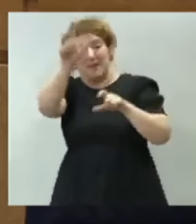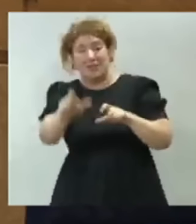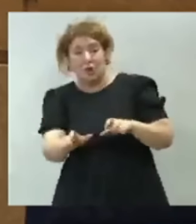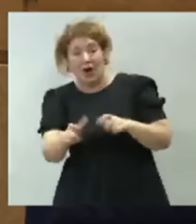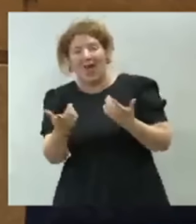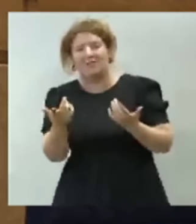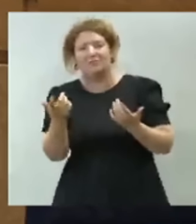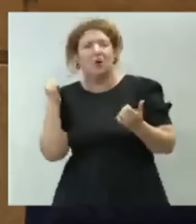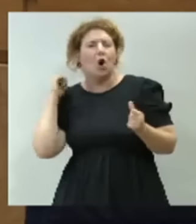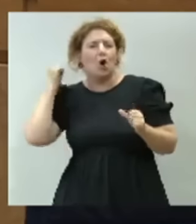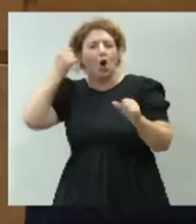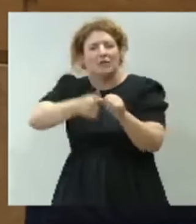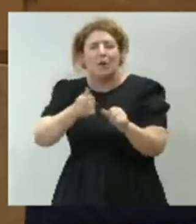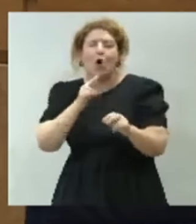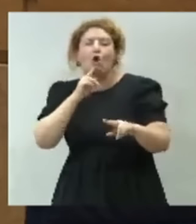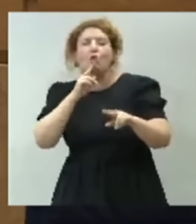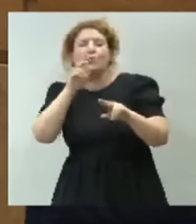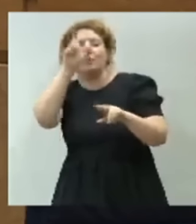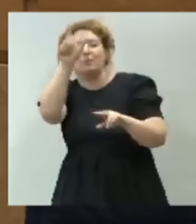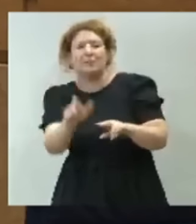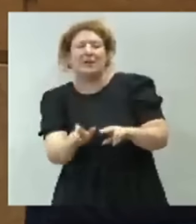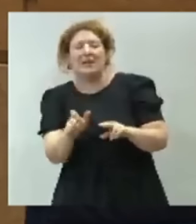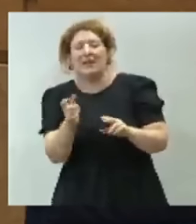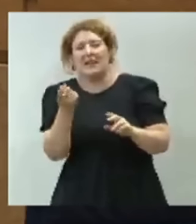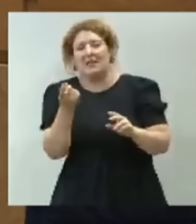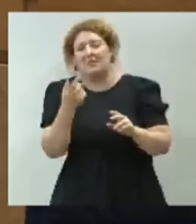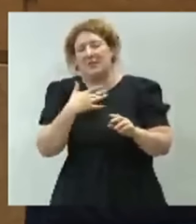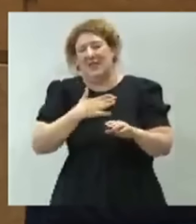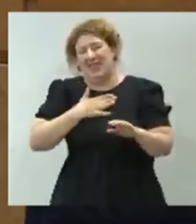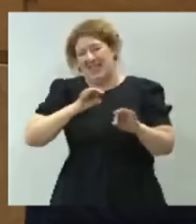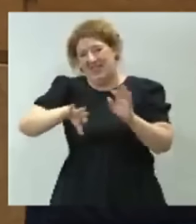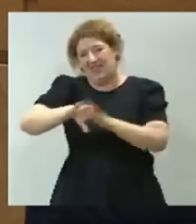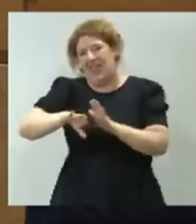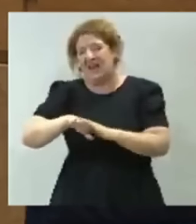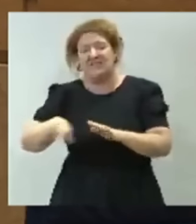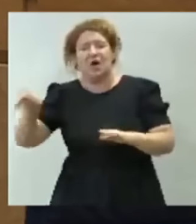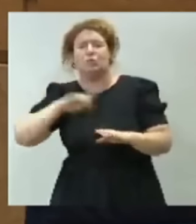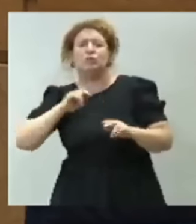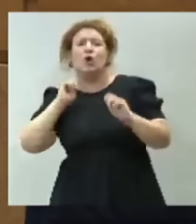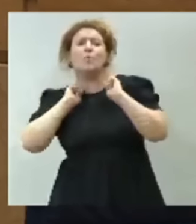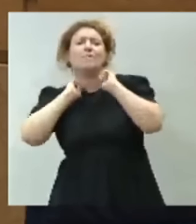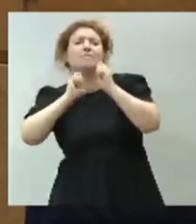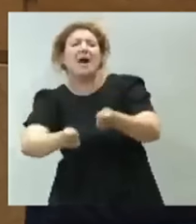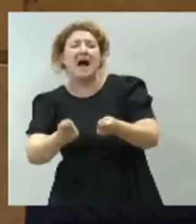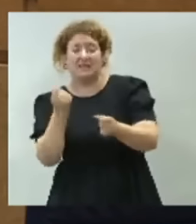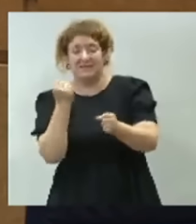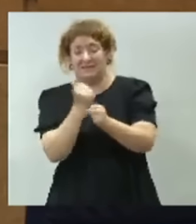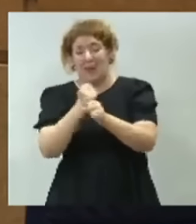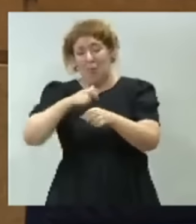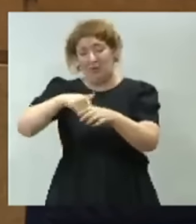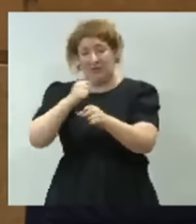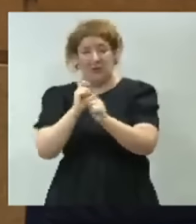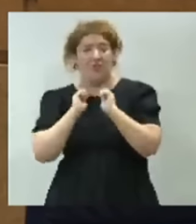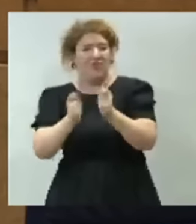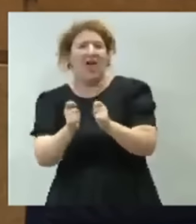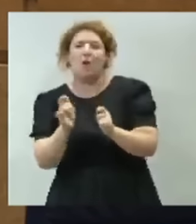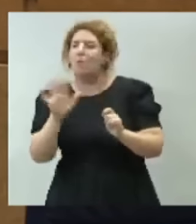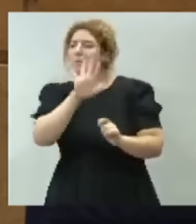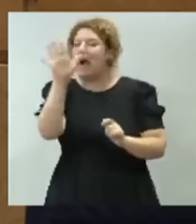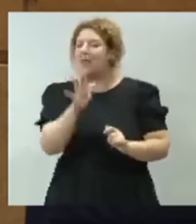conservadora, son nombramientos impecables e institucionalmente intachables. Pero que, sin embargo, cuando son